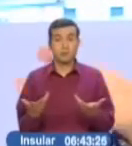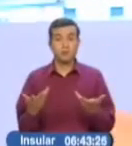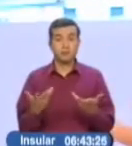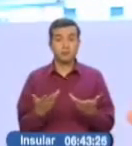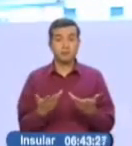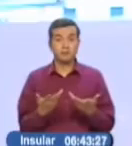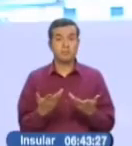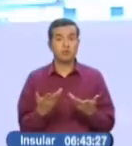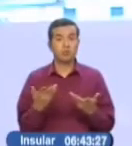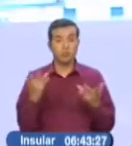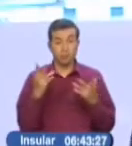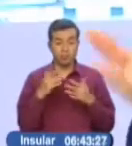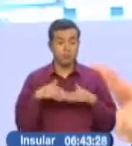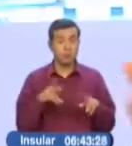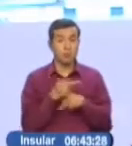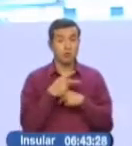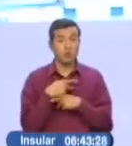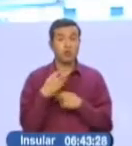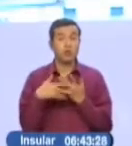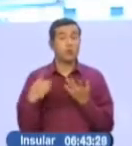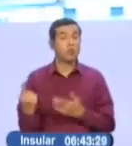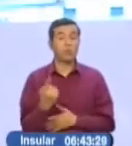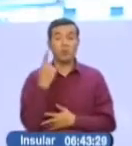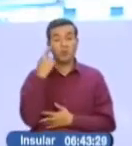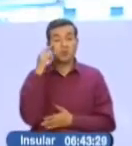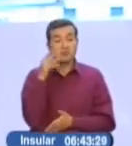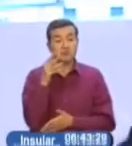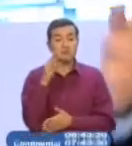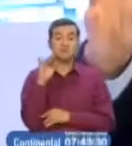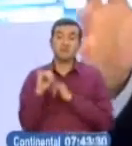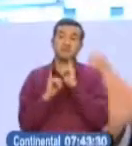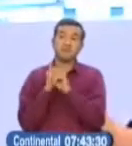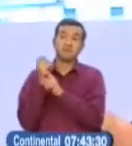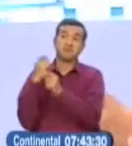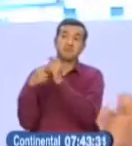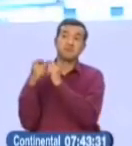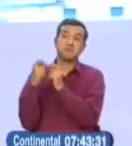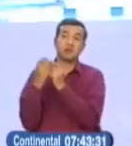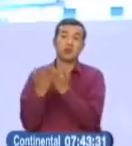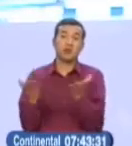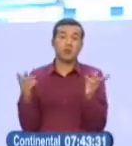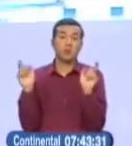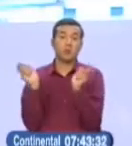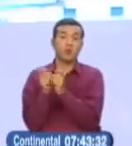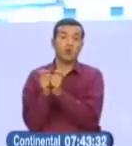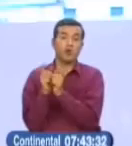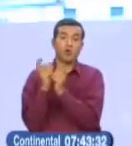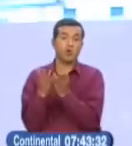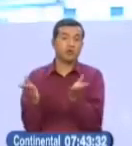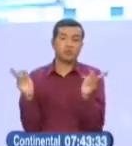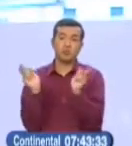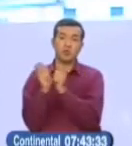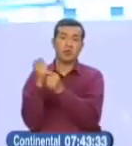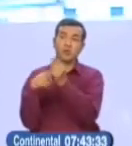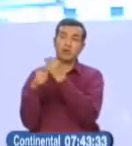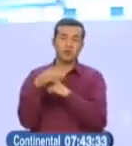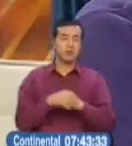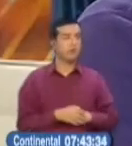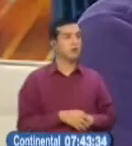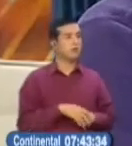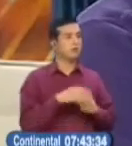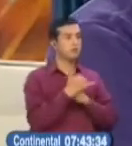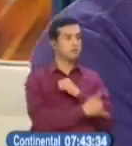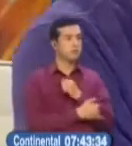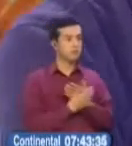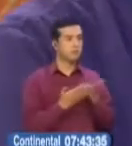nuestra capacidad productiva está volcada netamente hacia un mercado internacional con pocos productos. A ver, pero vamos a lo siguiente, es decir, seguimos siendo un